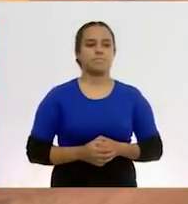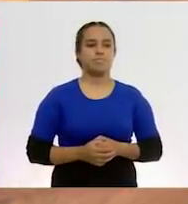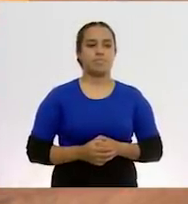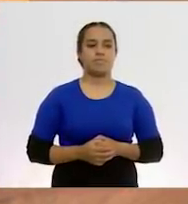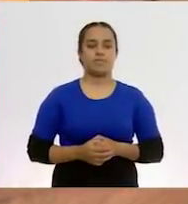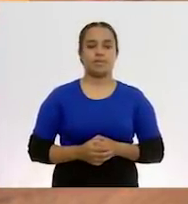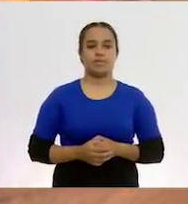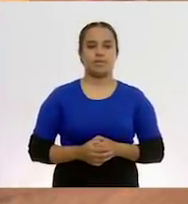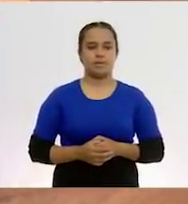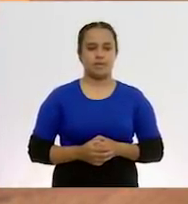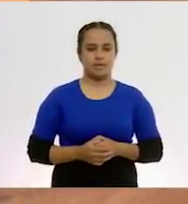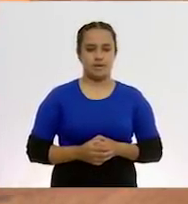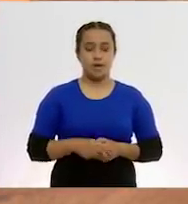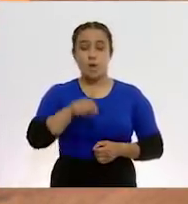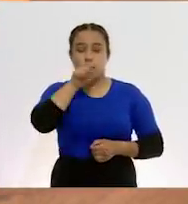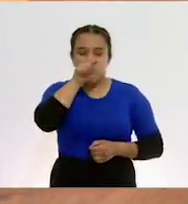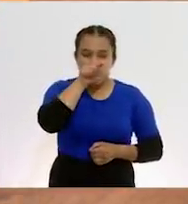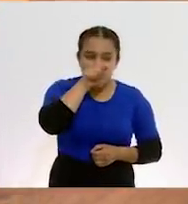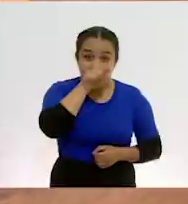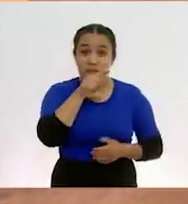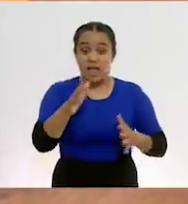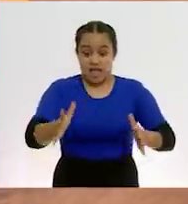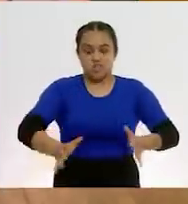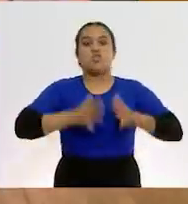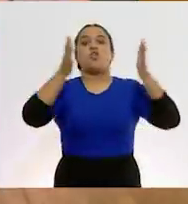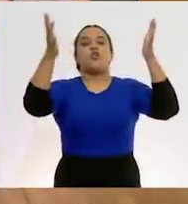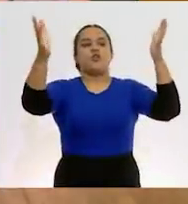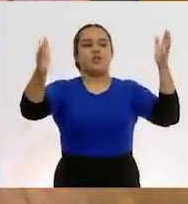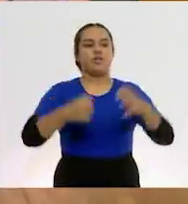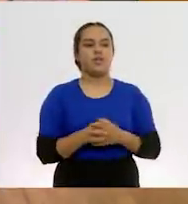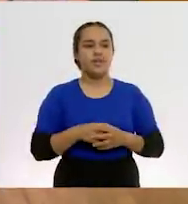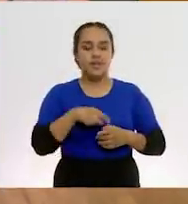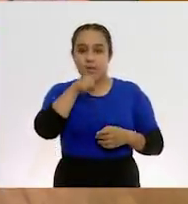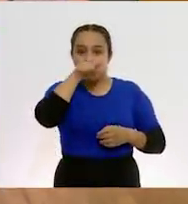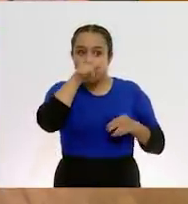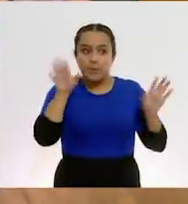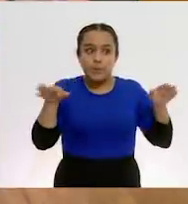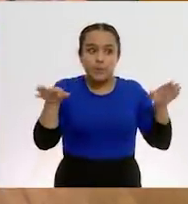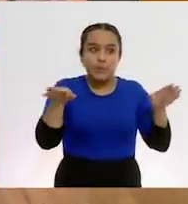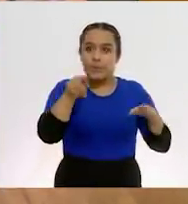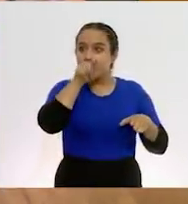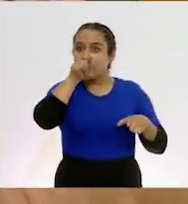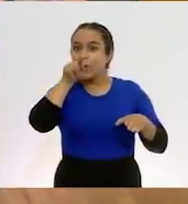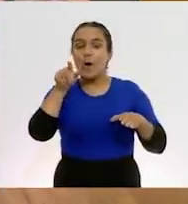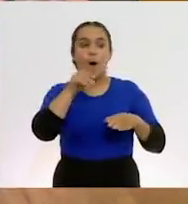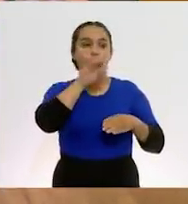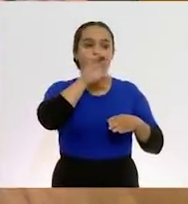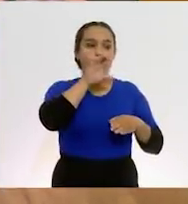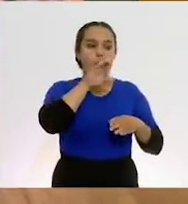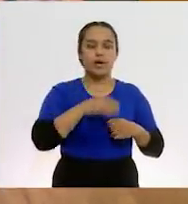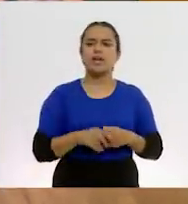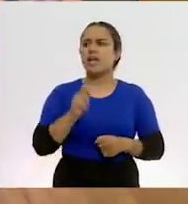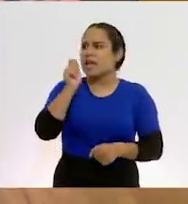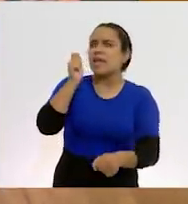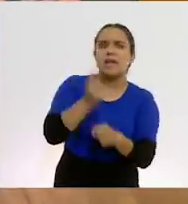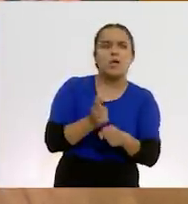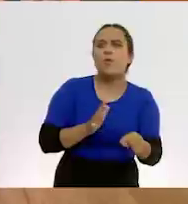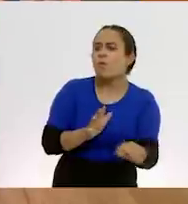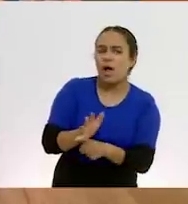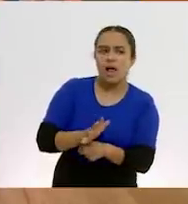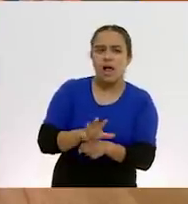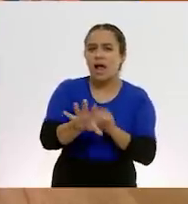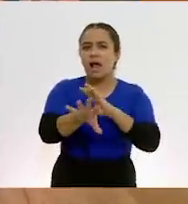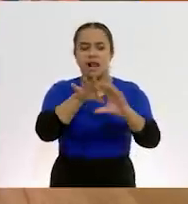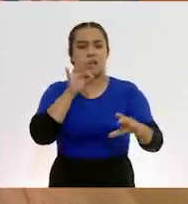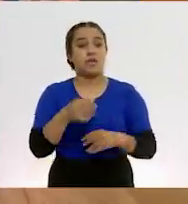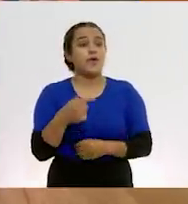¡Ay, qué me pegó! ¿Colibrí sorprendido? Imagínate, colibrí sorprendido. ¿Y qué encontró? ¿Qué encontró? ¡Ay, estoy